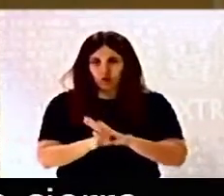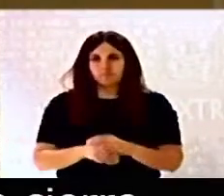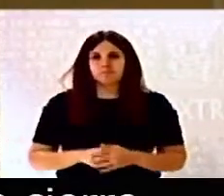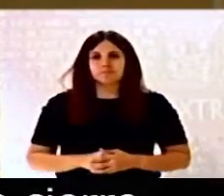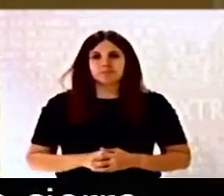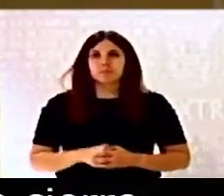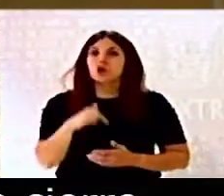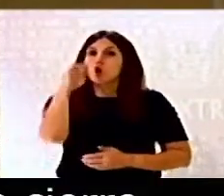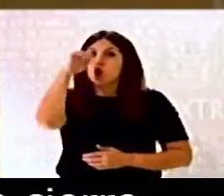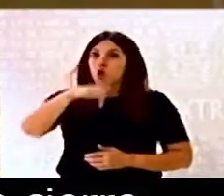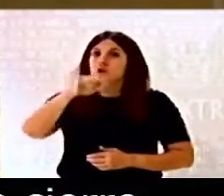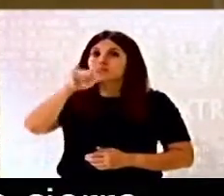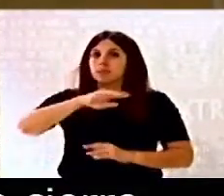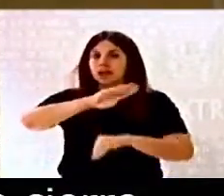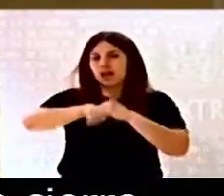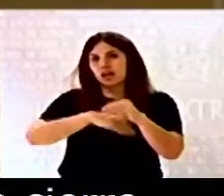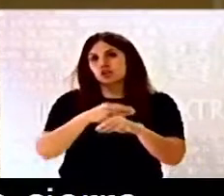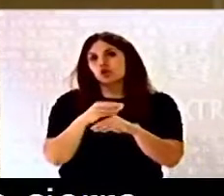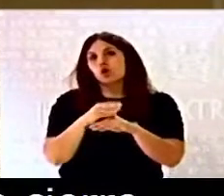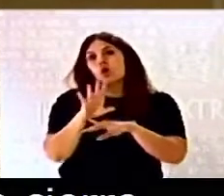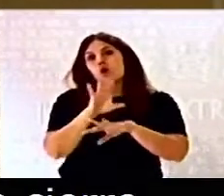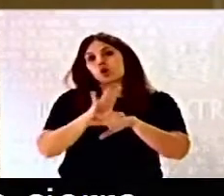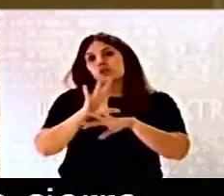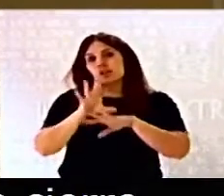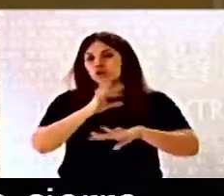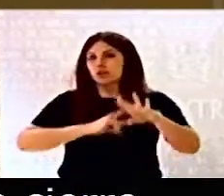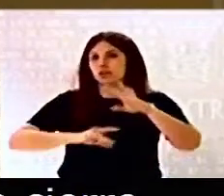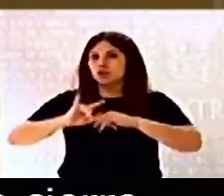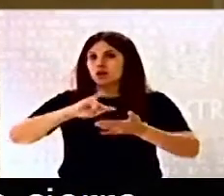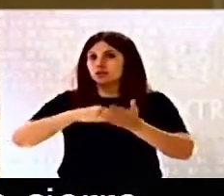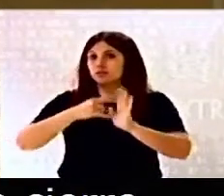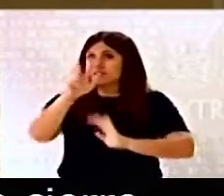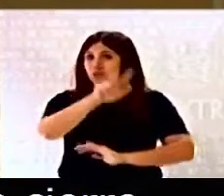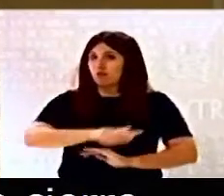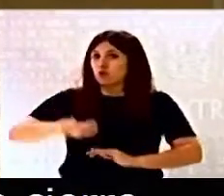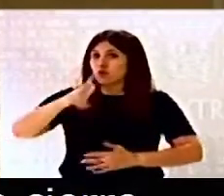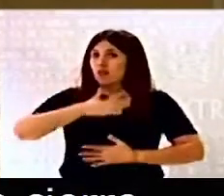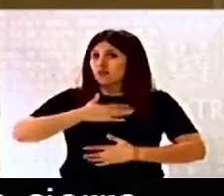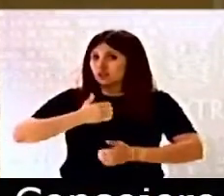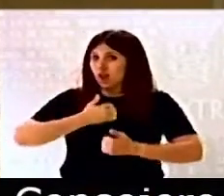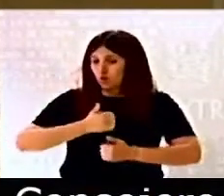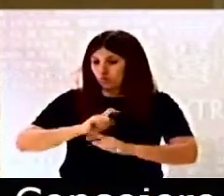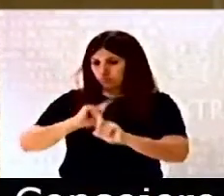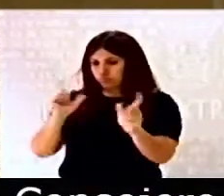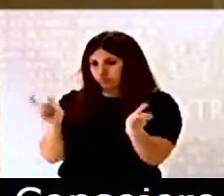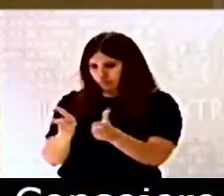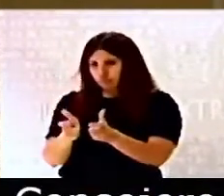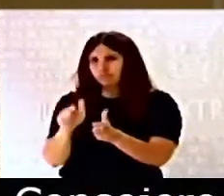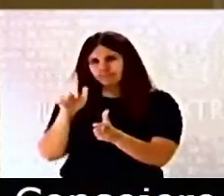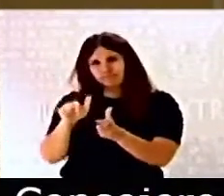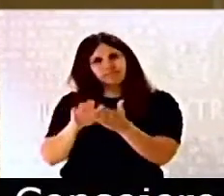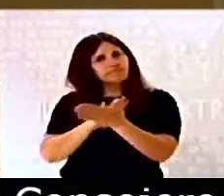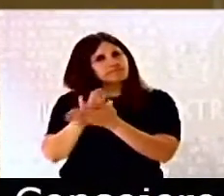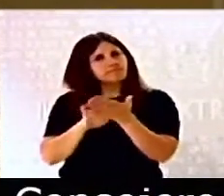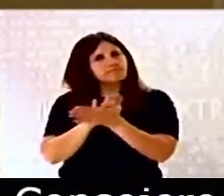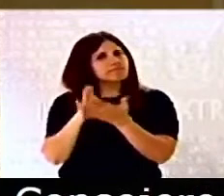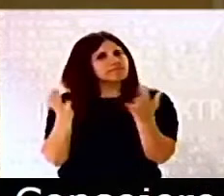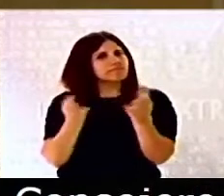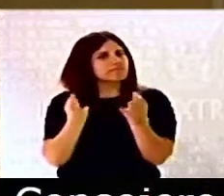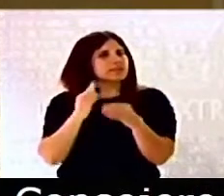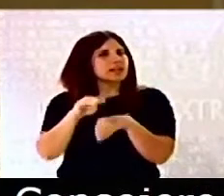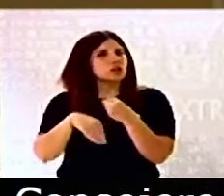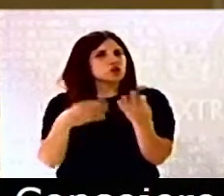se ha celebrado también Consejo Interterritorial del Sistema Nacional de Salud. En él hemos analizado